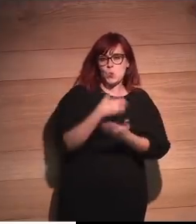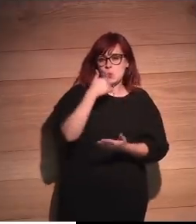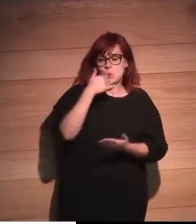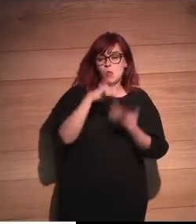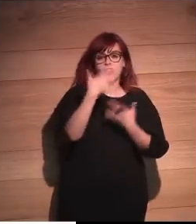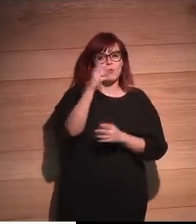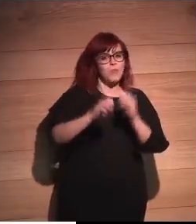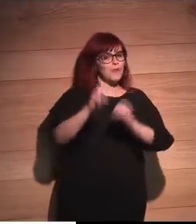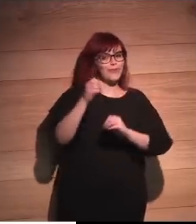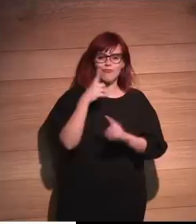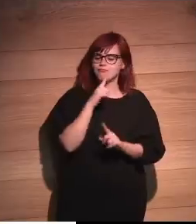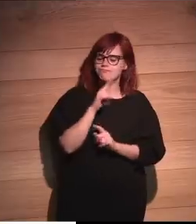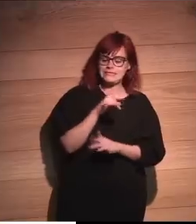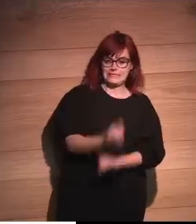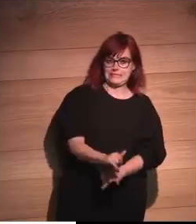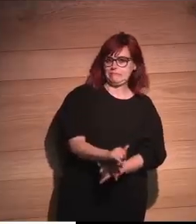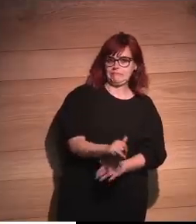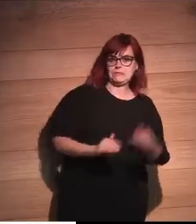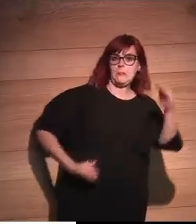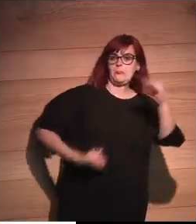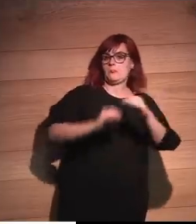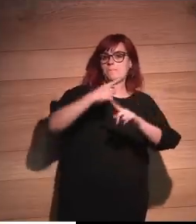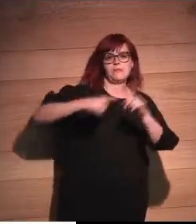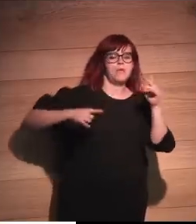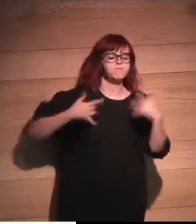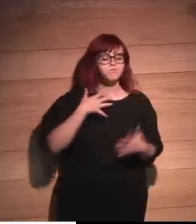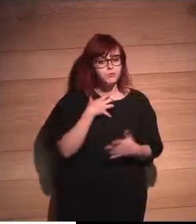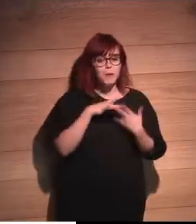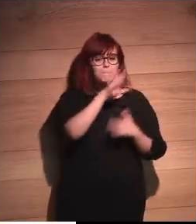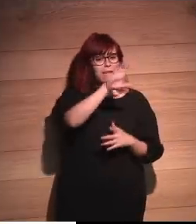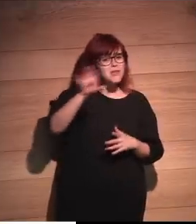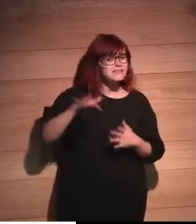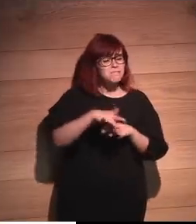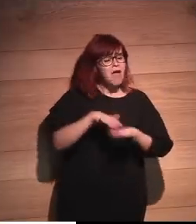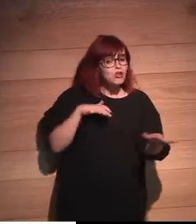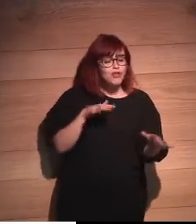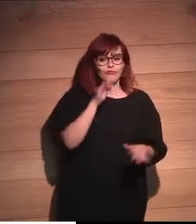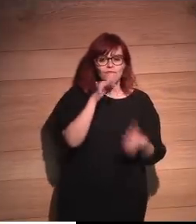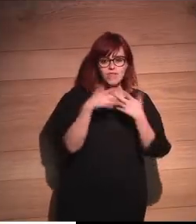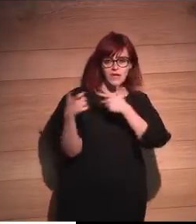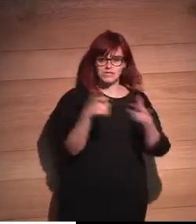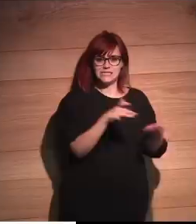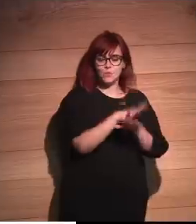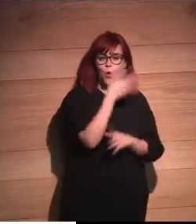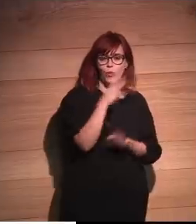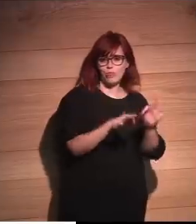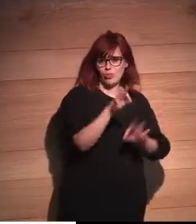llega al 50%. ¿Qué significa esto? La gran mayoría de los países está en el segmento de